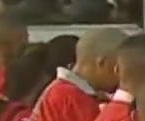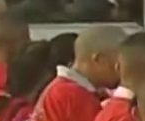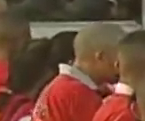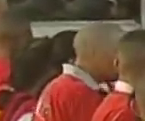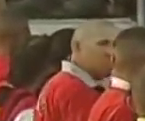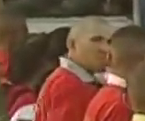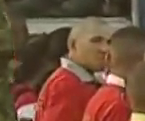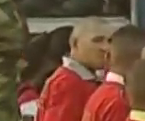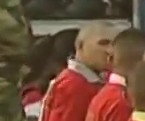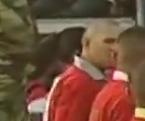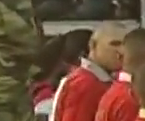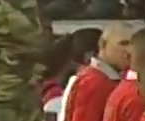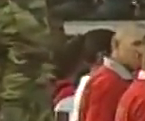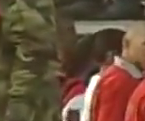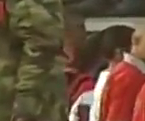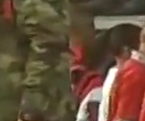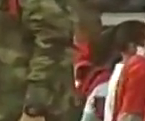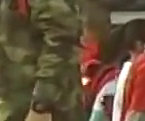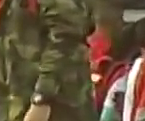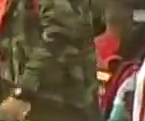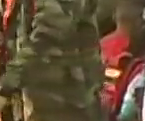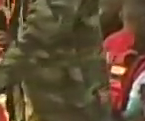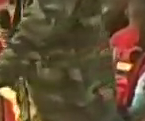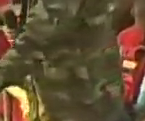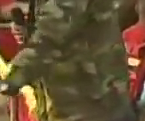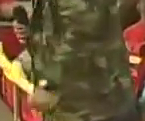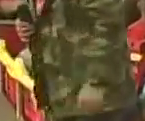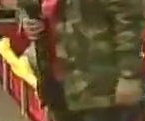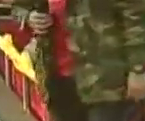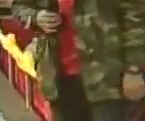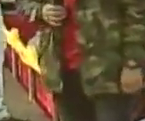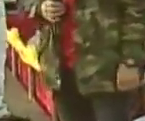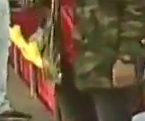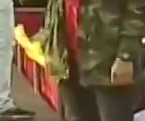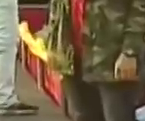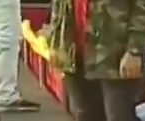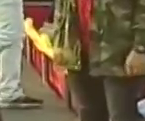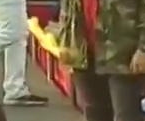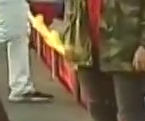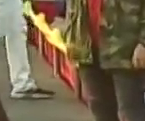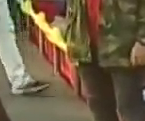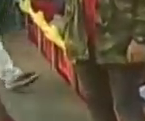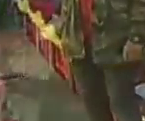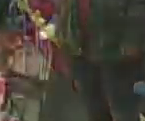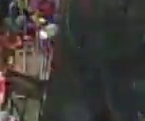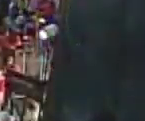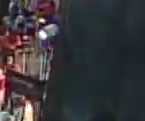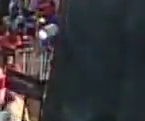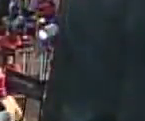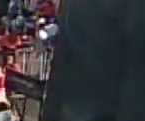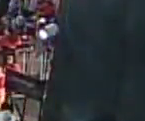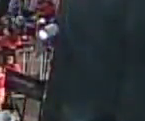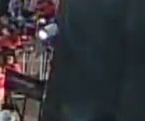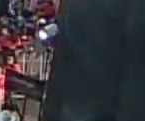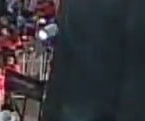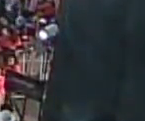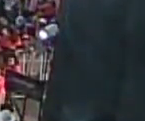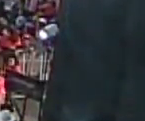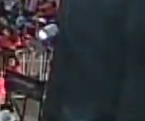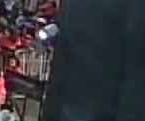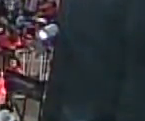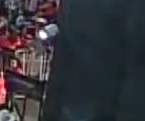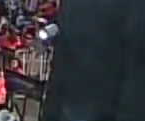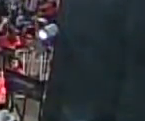está aquí! ¡Sucre, Sucre! ¡Dame retorno! Nicolás Maduro, conductor de